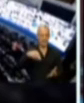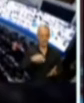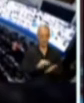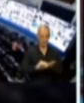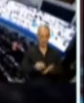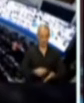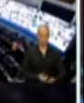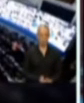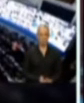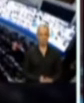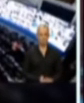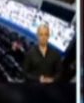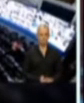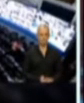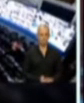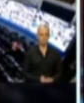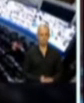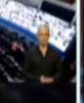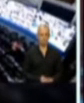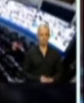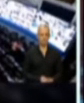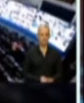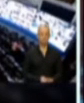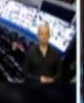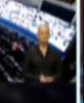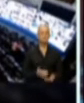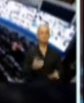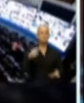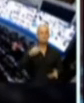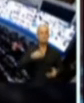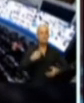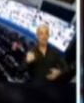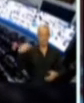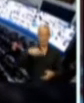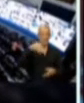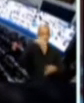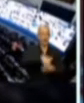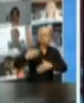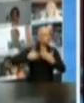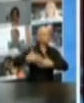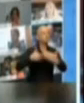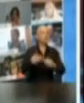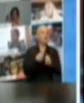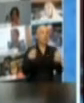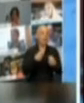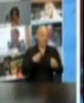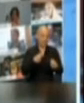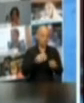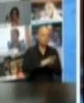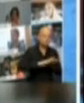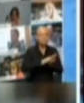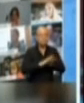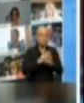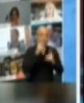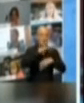de cannabis medicinal, que ustedes saben que hay una ley que autoriza a la Argentina el uso de cannabis medicinal, pero la reglamentación que teníamos